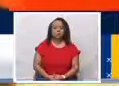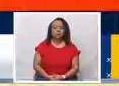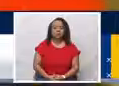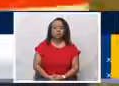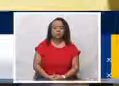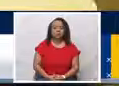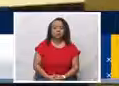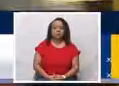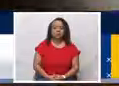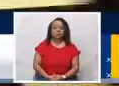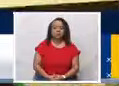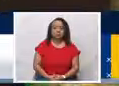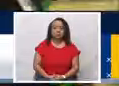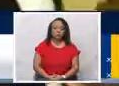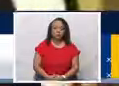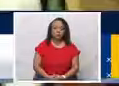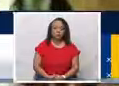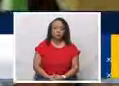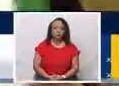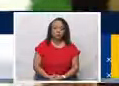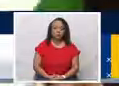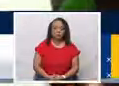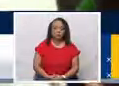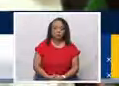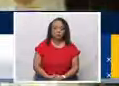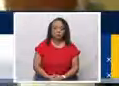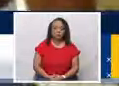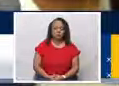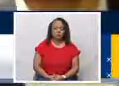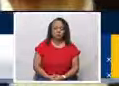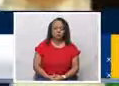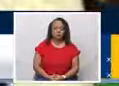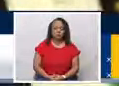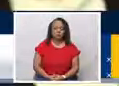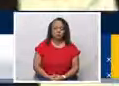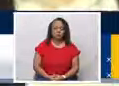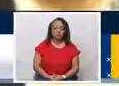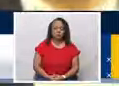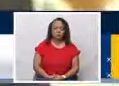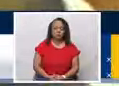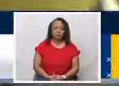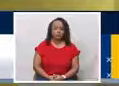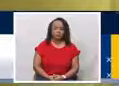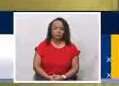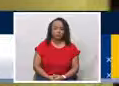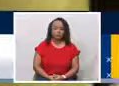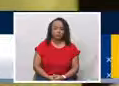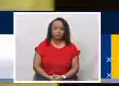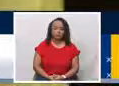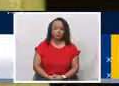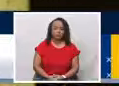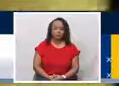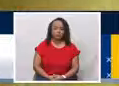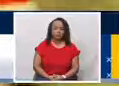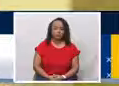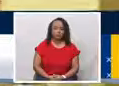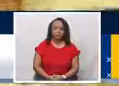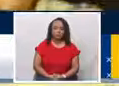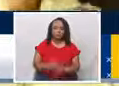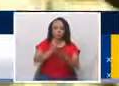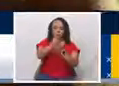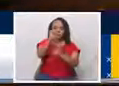espera de que salga el Sherman Whitty. Nada más estamos ultimando esta